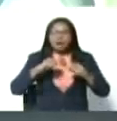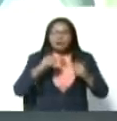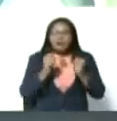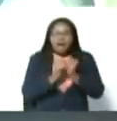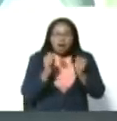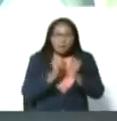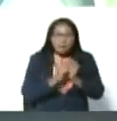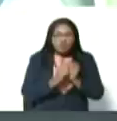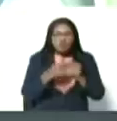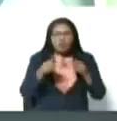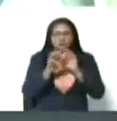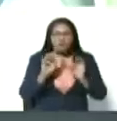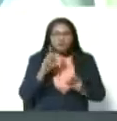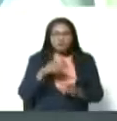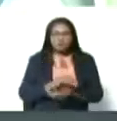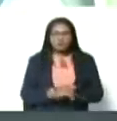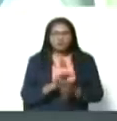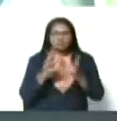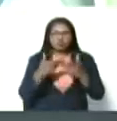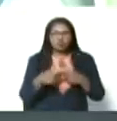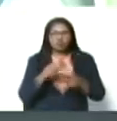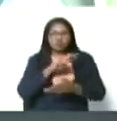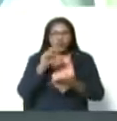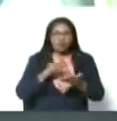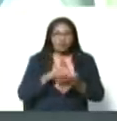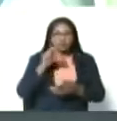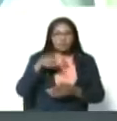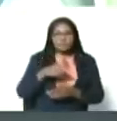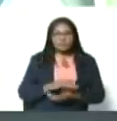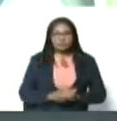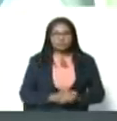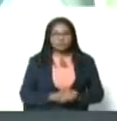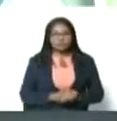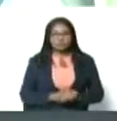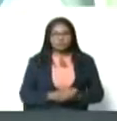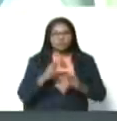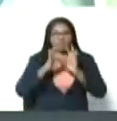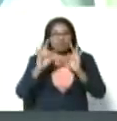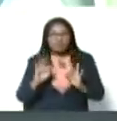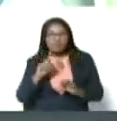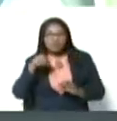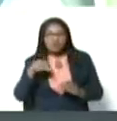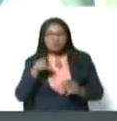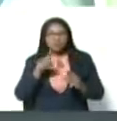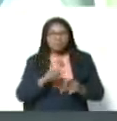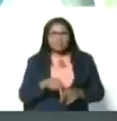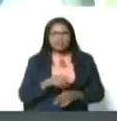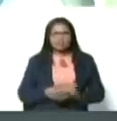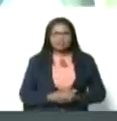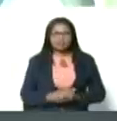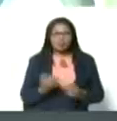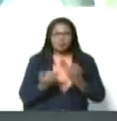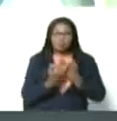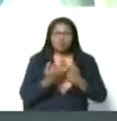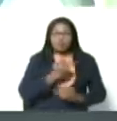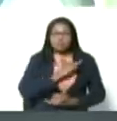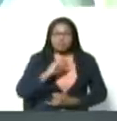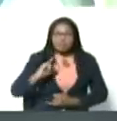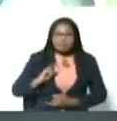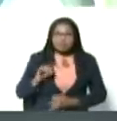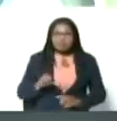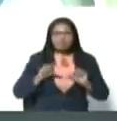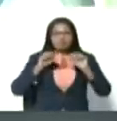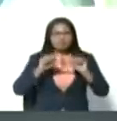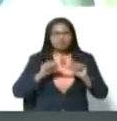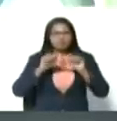industria venezolana, de la industria naval, la producción de aluminio naval que nos va a permitir independizarnos y avanzar